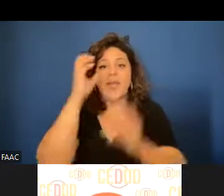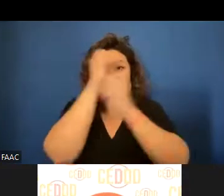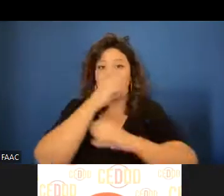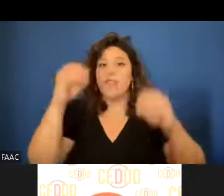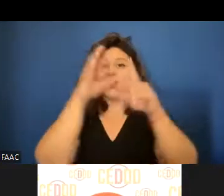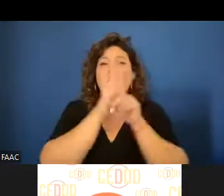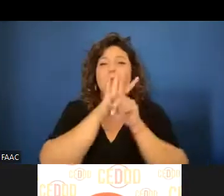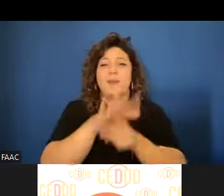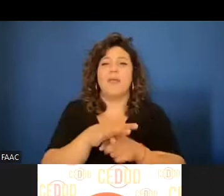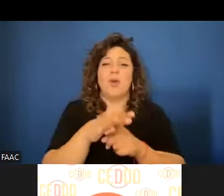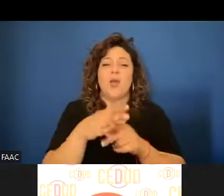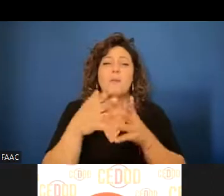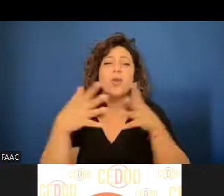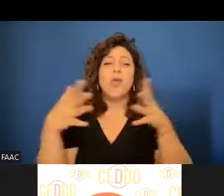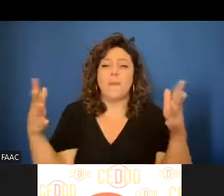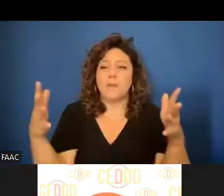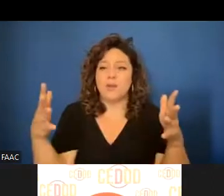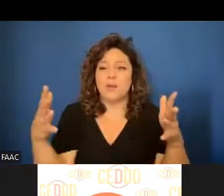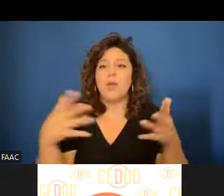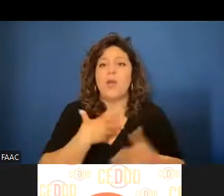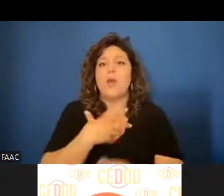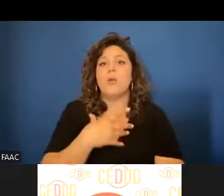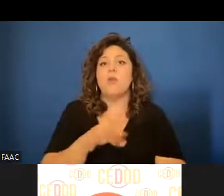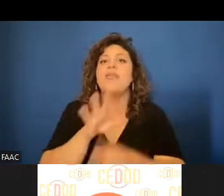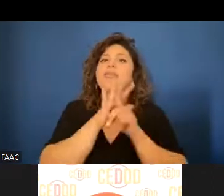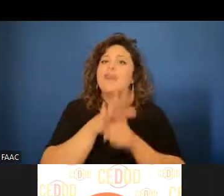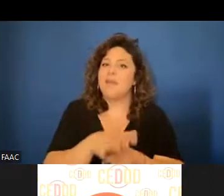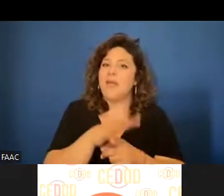Efectivamente, esa suma de esos factores va a